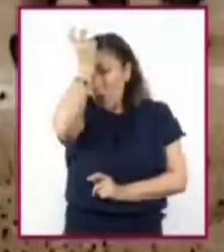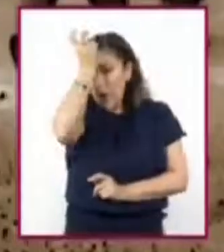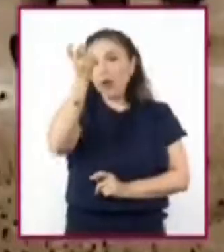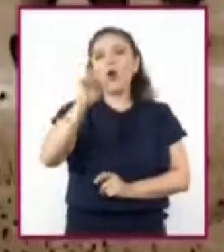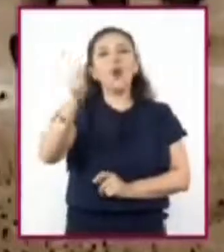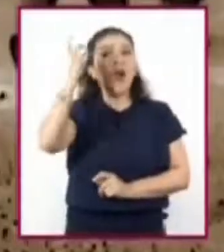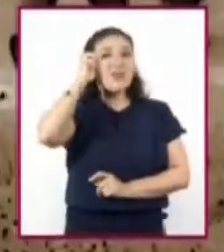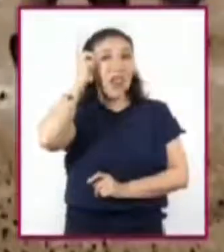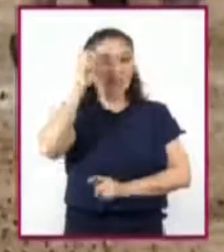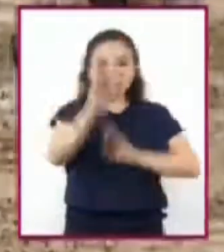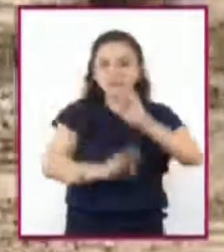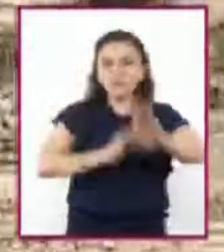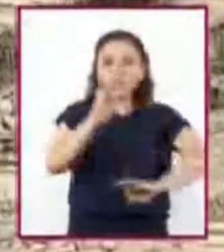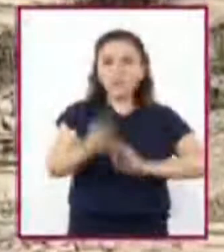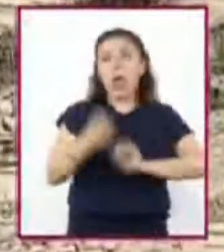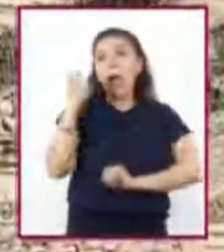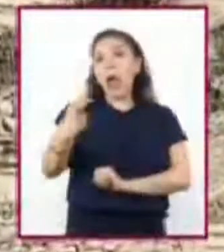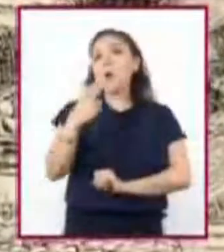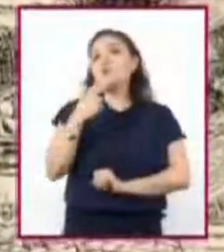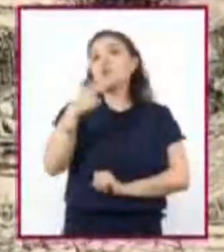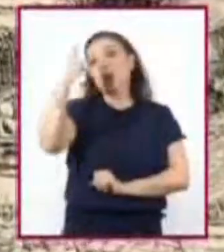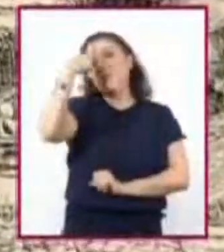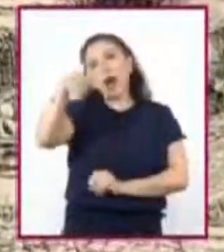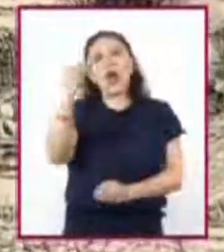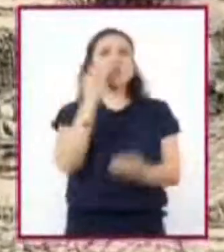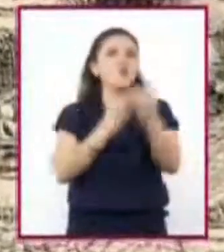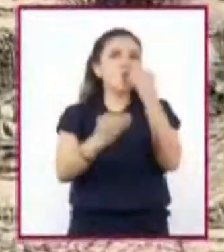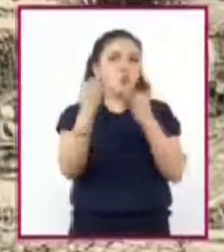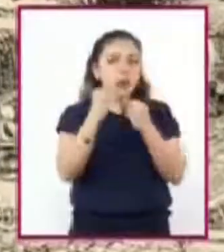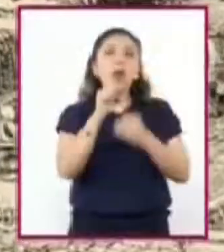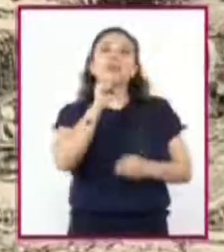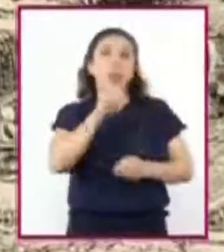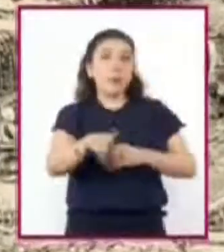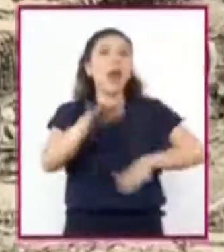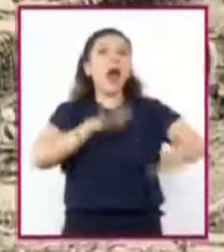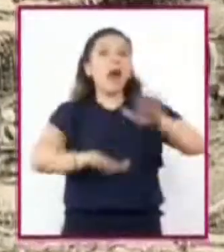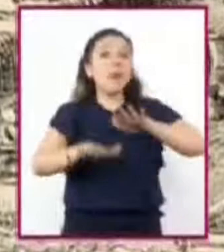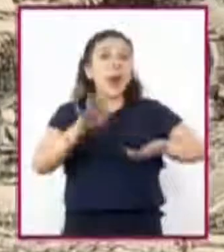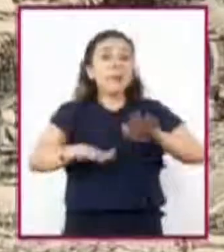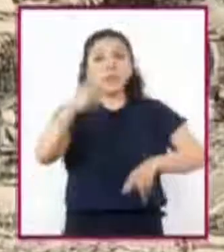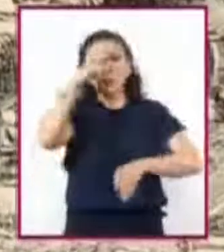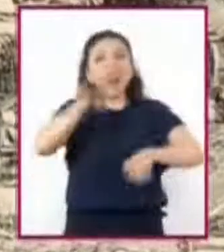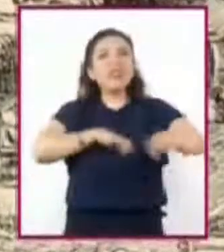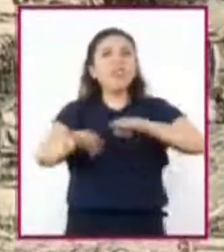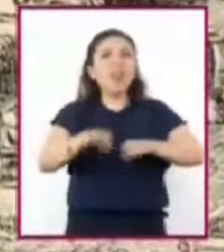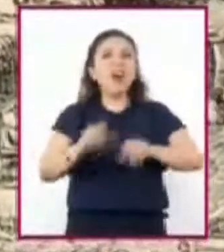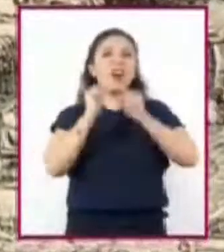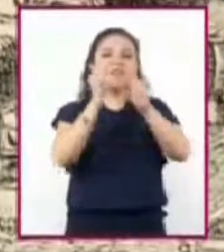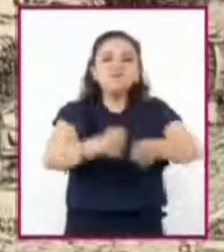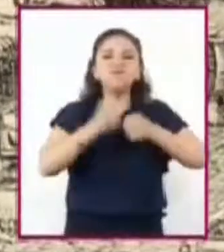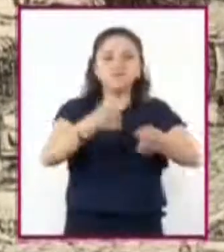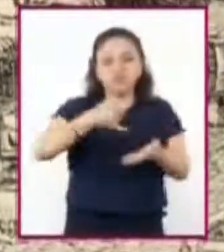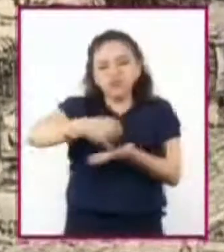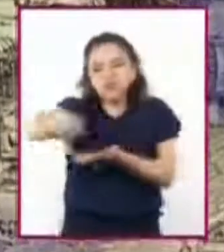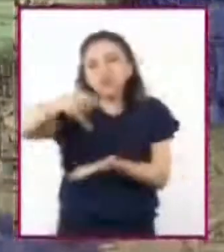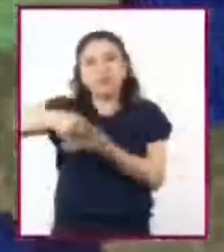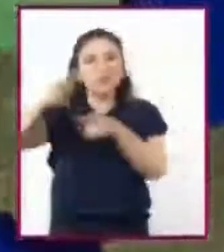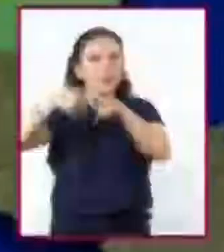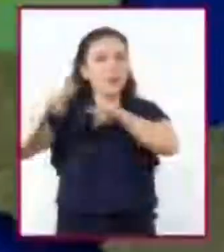equino, utilizado para alimento y en algunos casos como fuerza de trabajo en la agricultura y en la